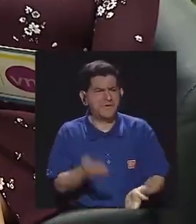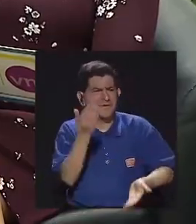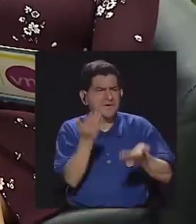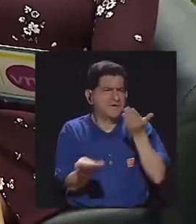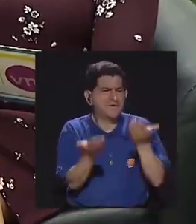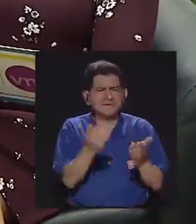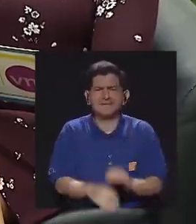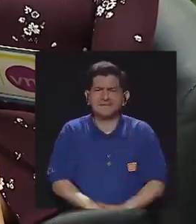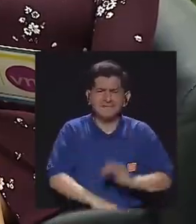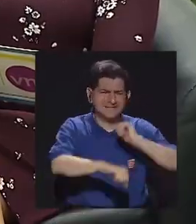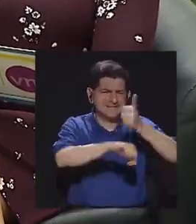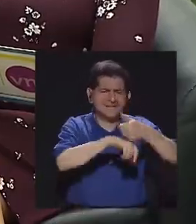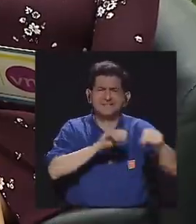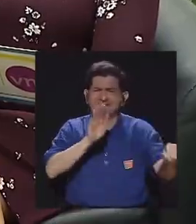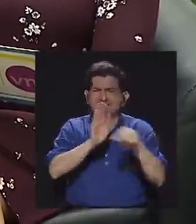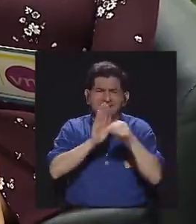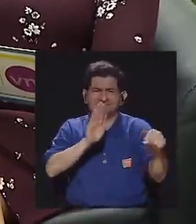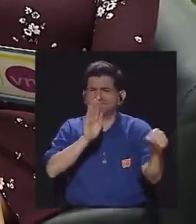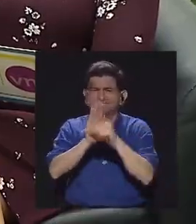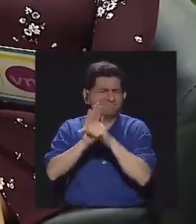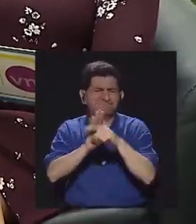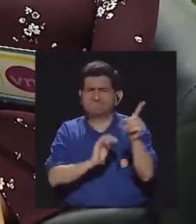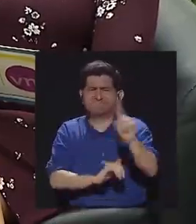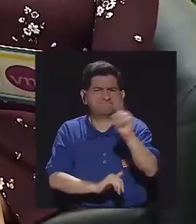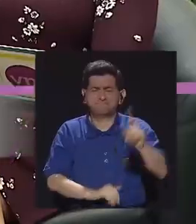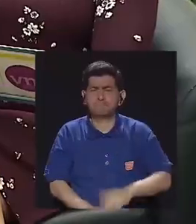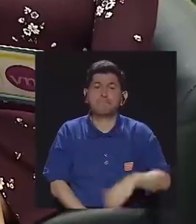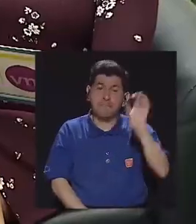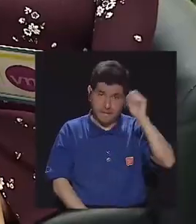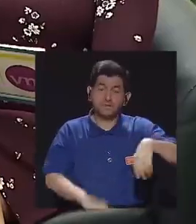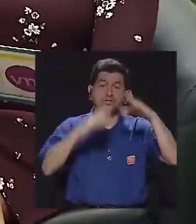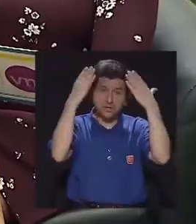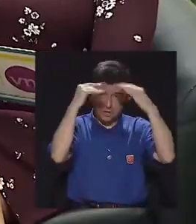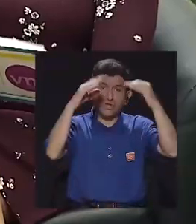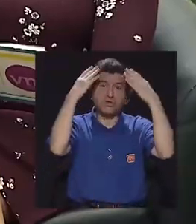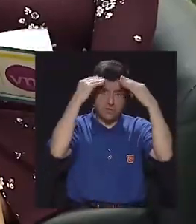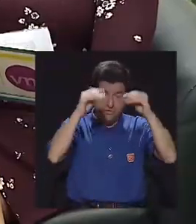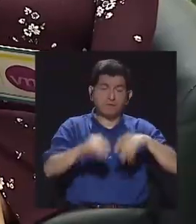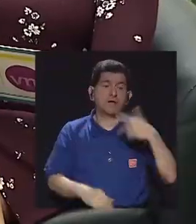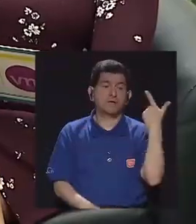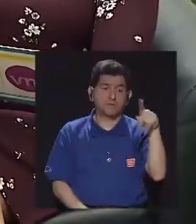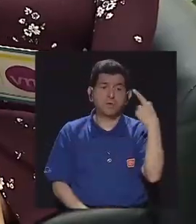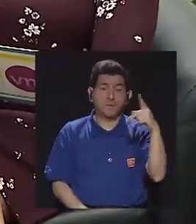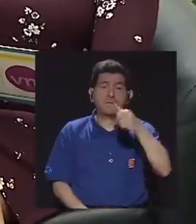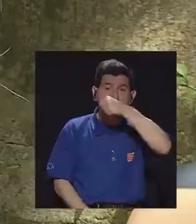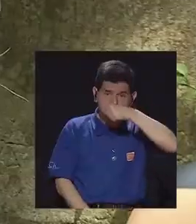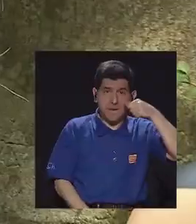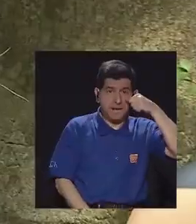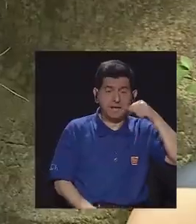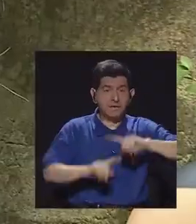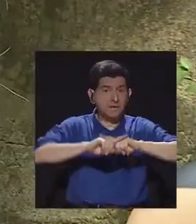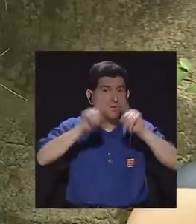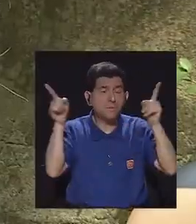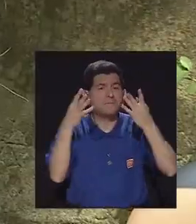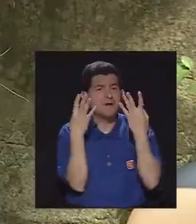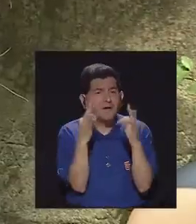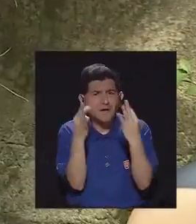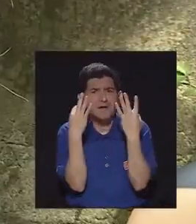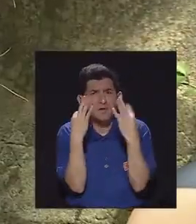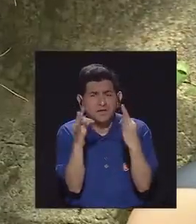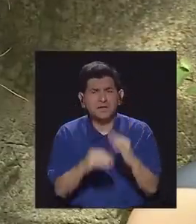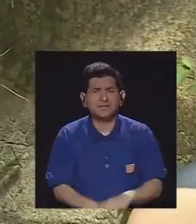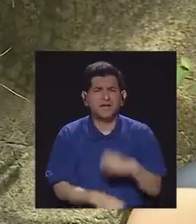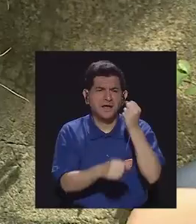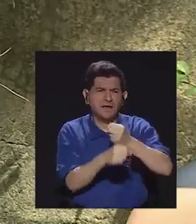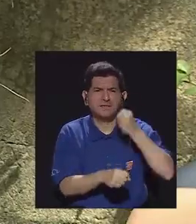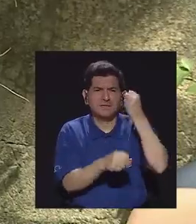ponerle como esa parte negativa, ¿verdad? Si bien sí se les da información sobre los peligros de las drogas, pero lo que tratamos es